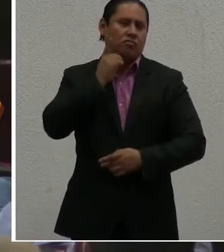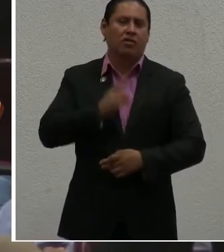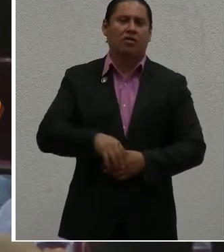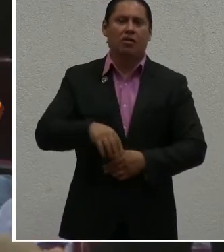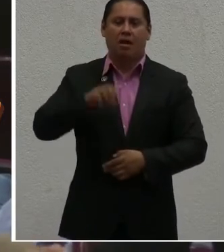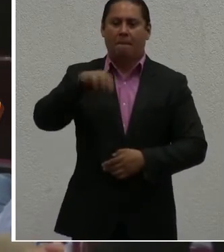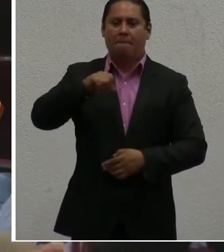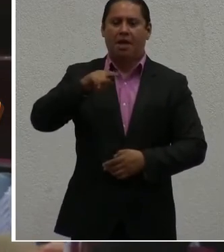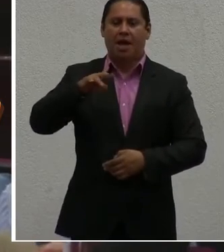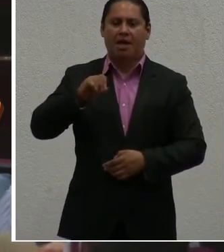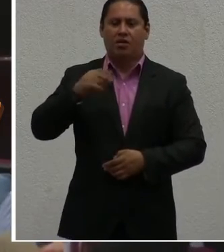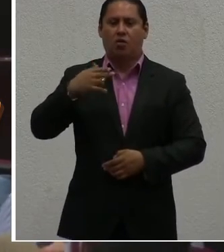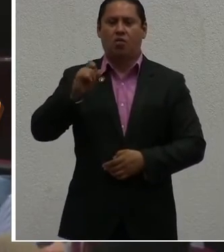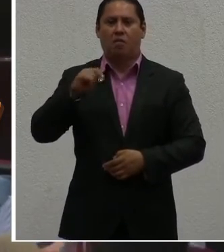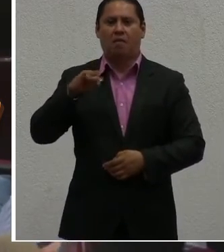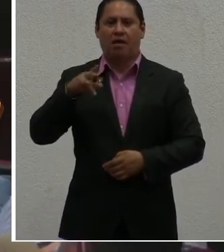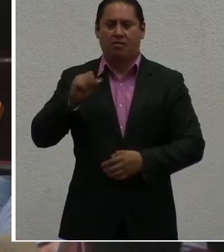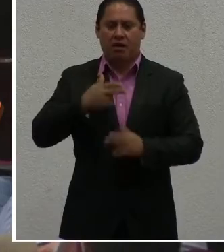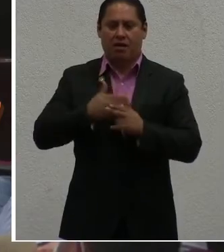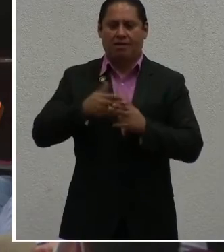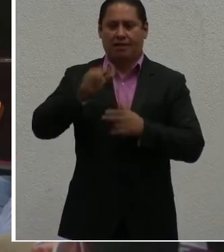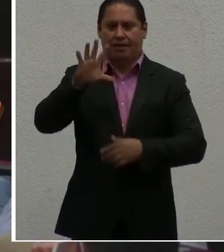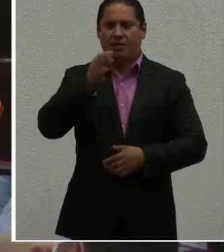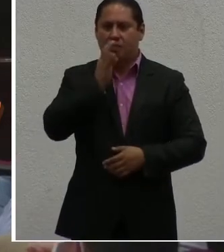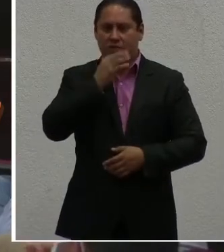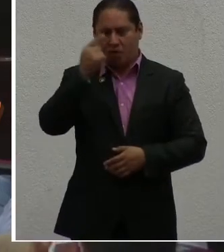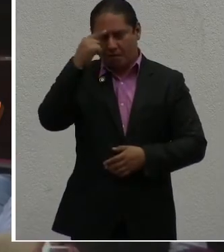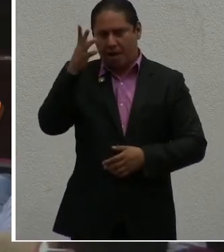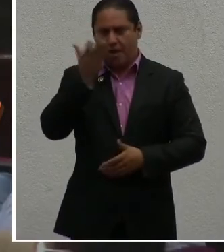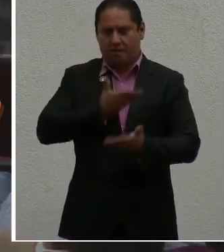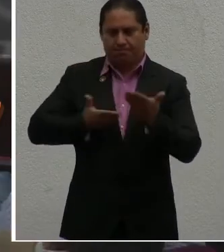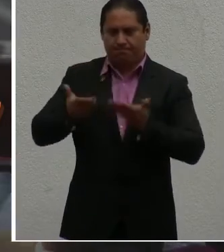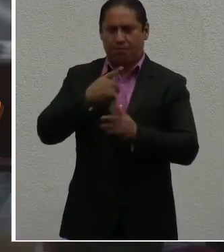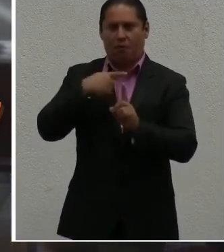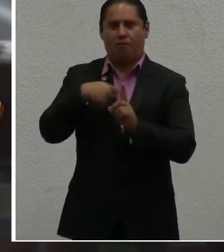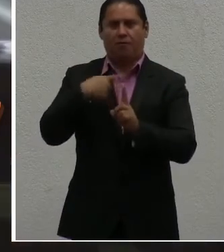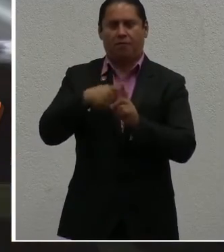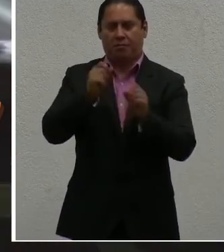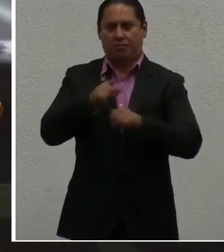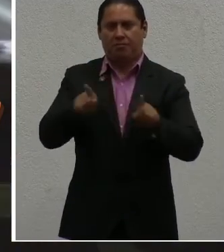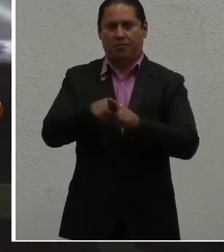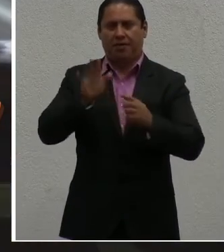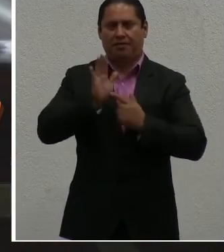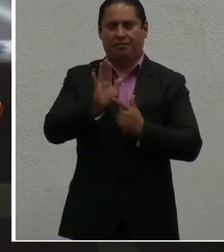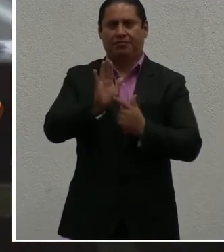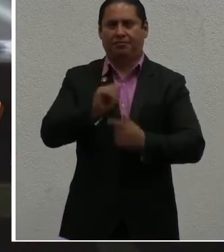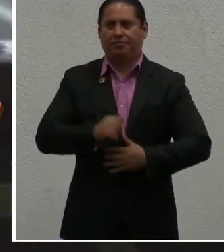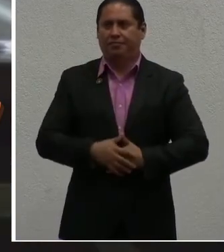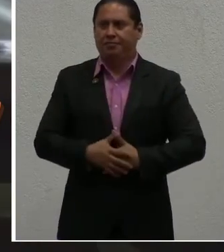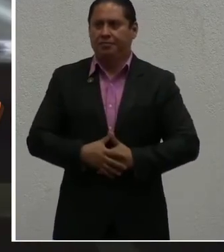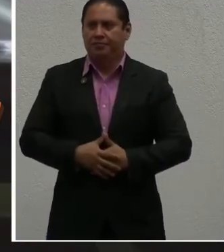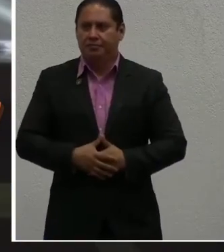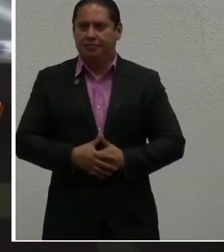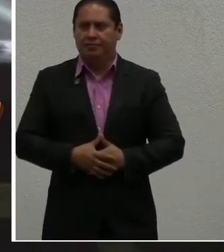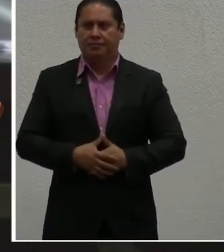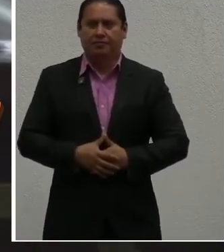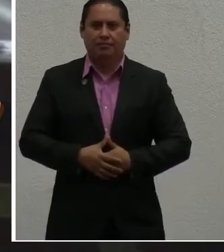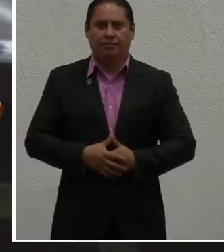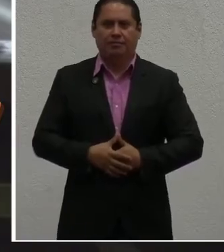Humberto Vázquez López hasta por 5 minutos para argumentar a favor del dictamen que se discute.